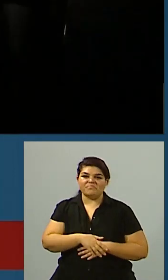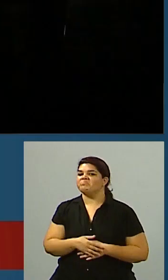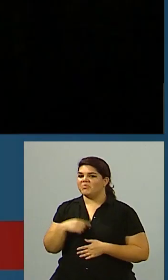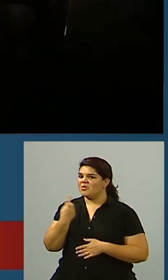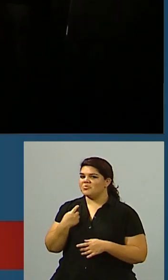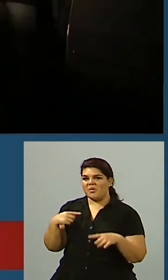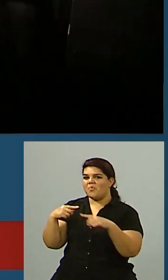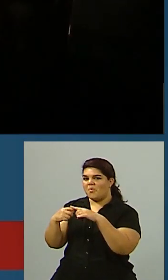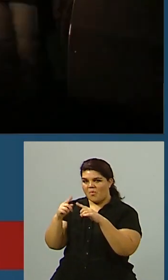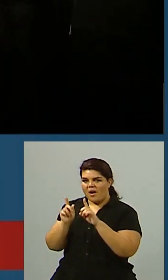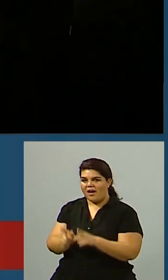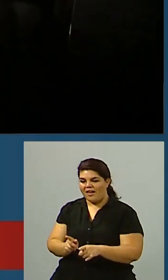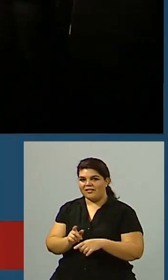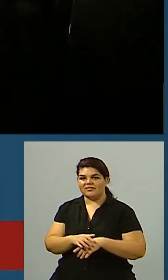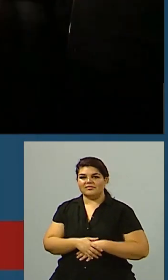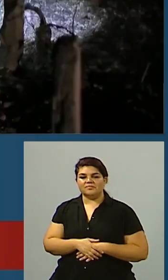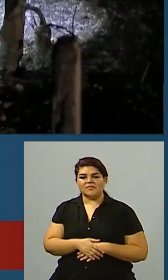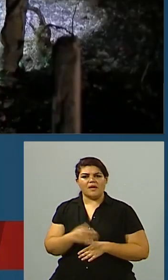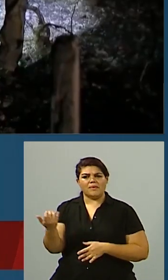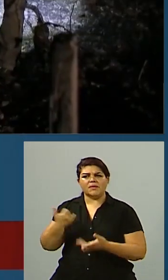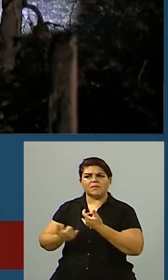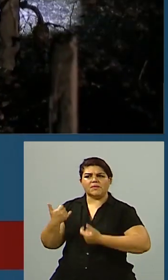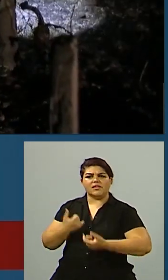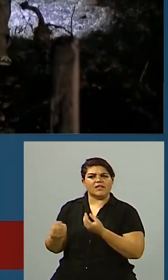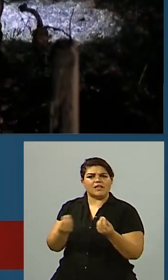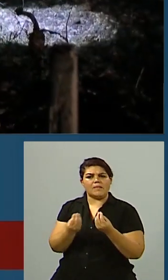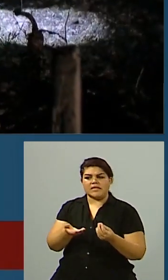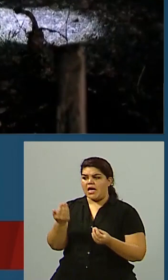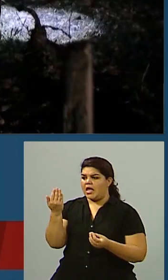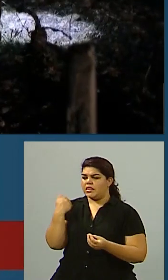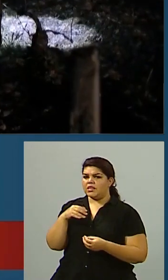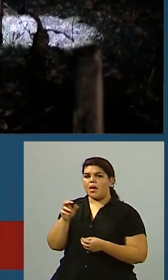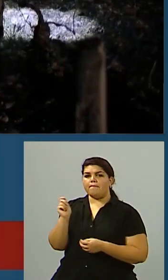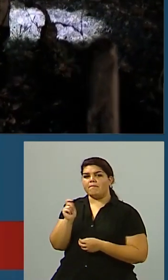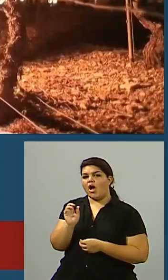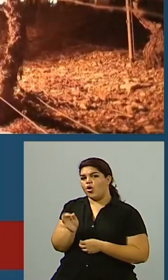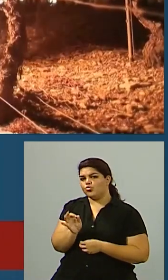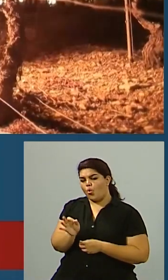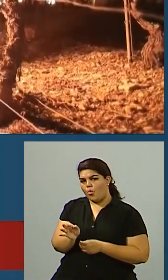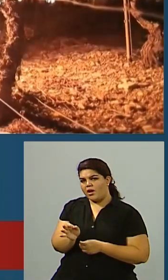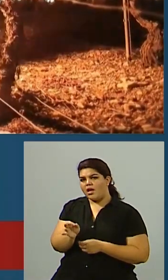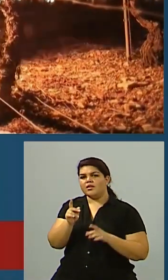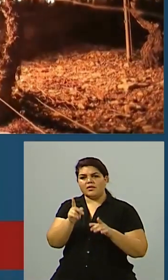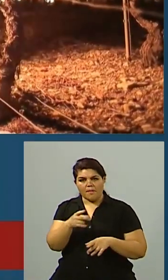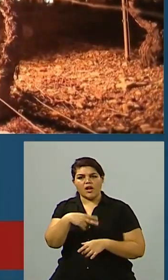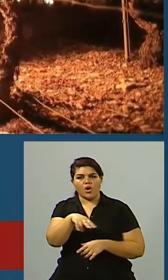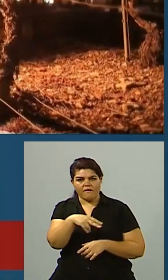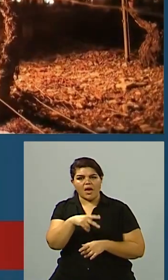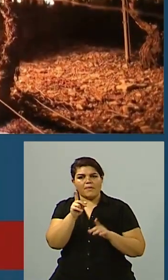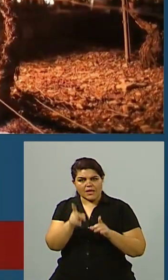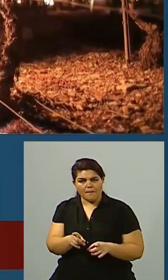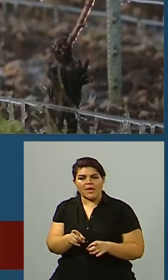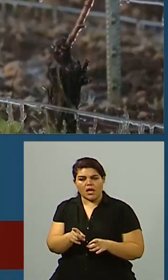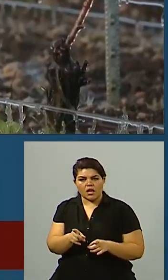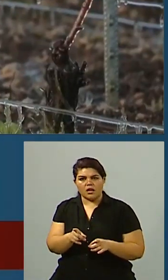interesaba saber un poco cómo está el panorama después de lo que pasó en el mes de octubre, también en los primeros días de noviembre, donde el descenso